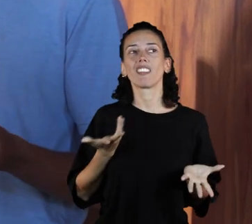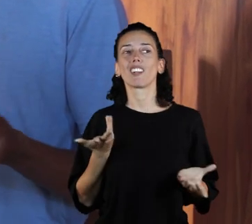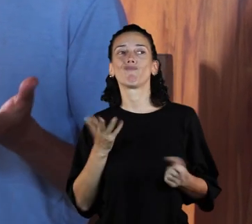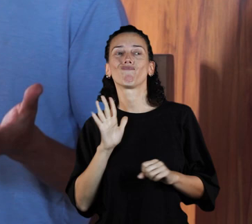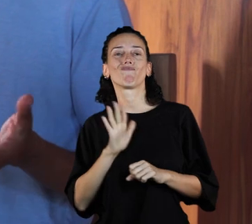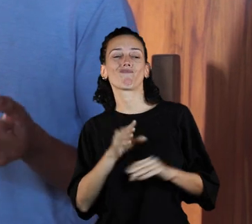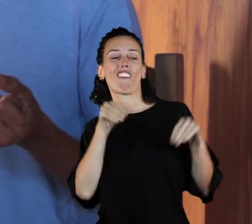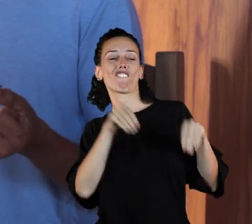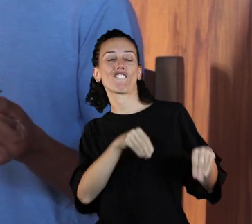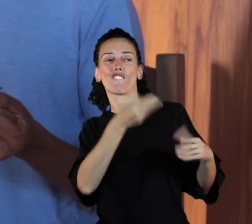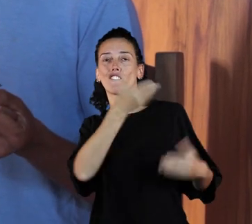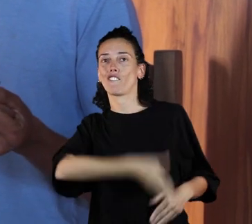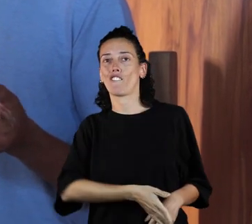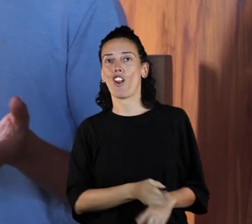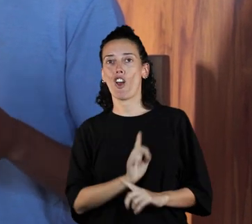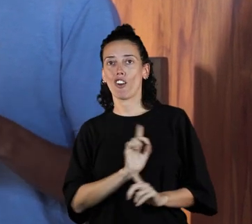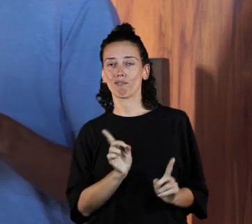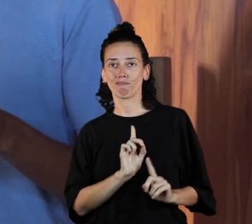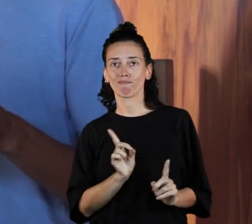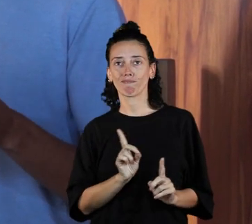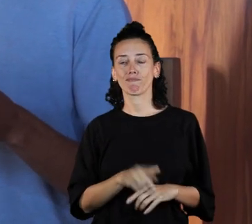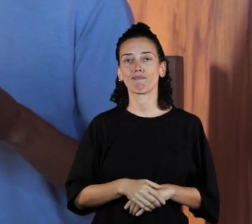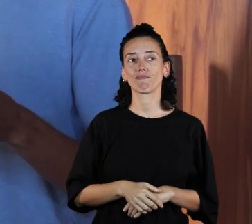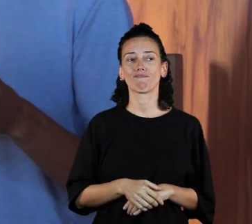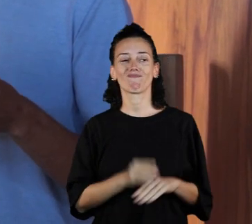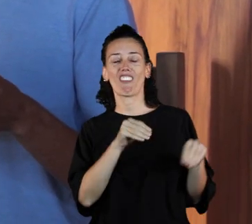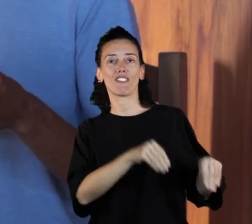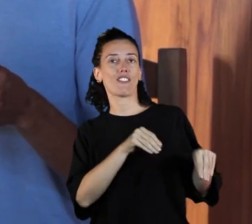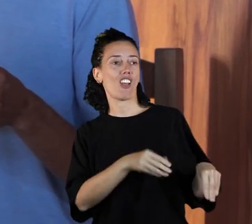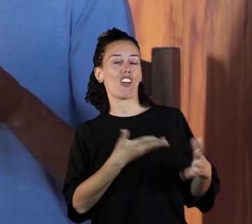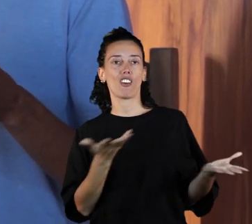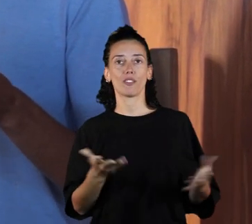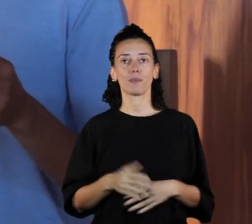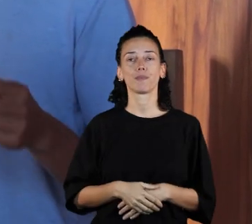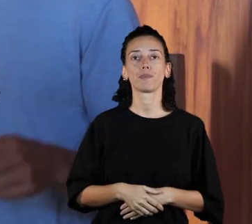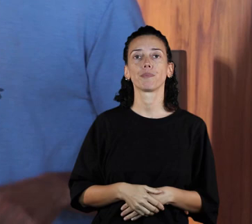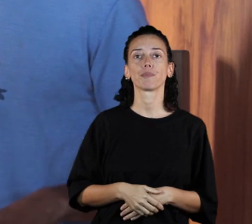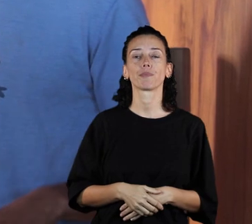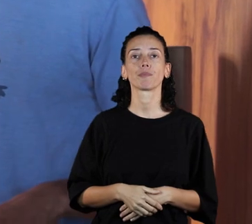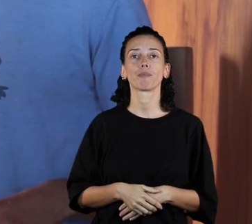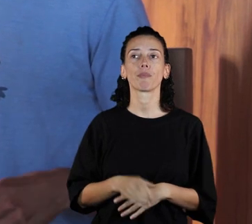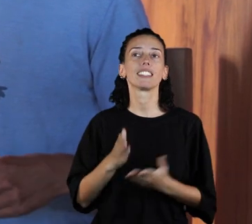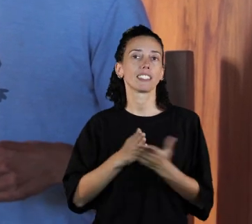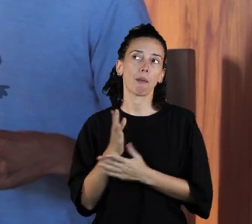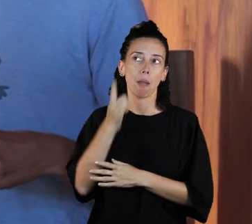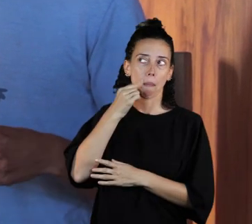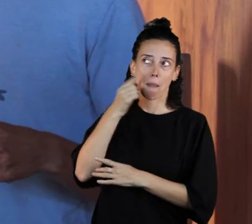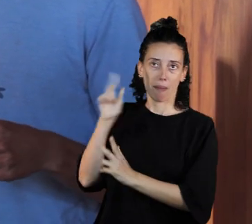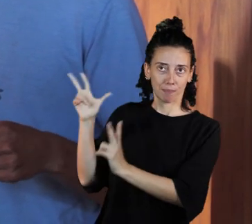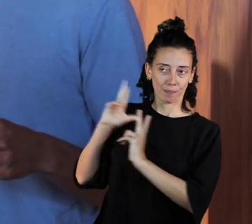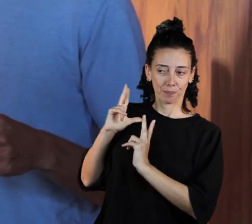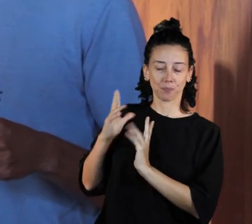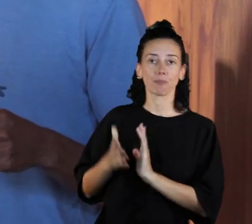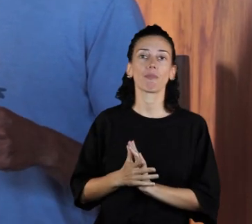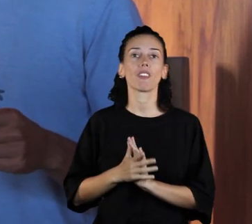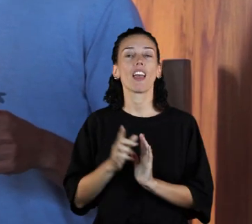sensibilidad o vulnerabilidad era signo de fraqueza o de debilidad, ¿no? Uh-huh. Esto de parte de mi padre. Y